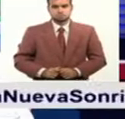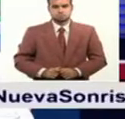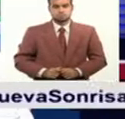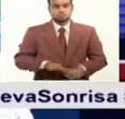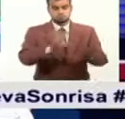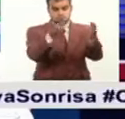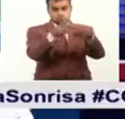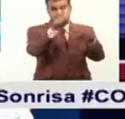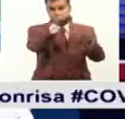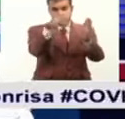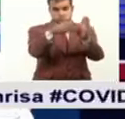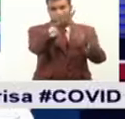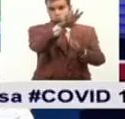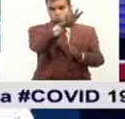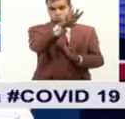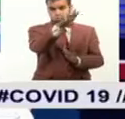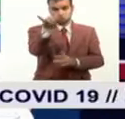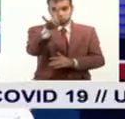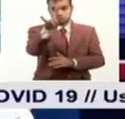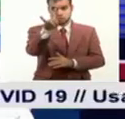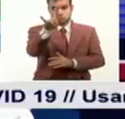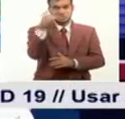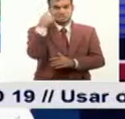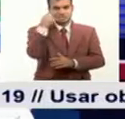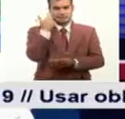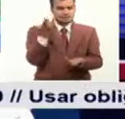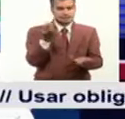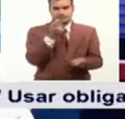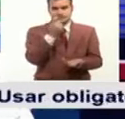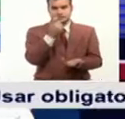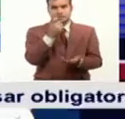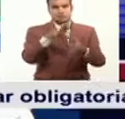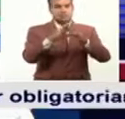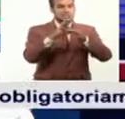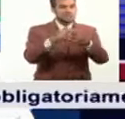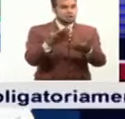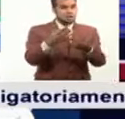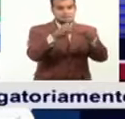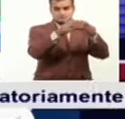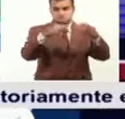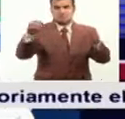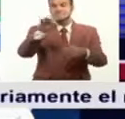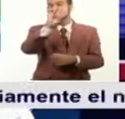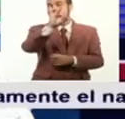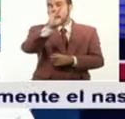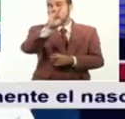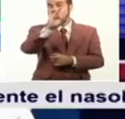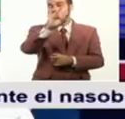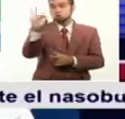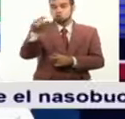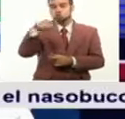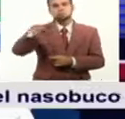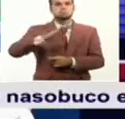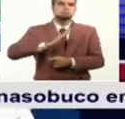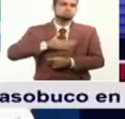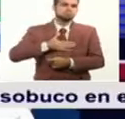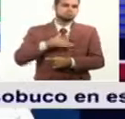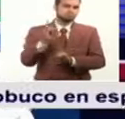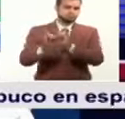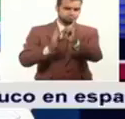1.049, lo que es todavía más serio, 78 menores de un año. Se han recuperado